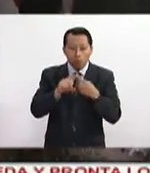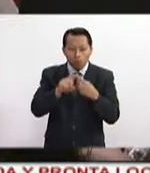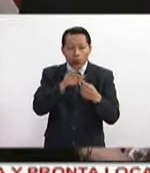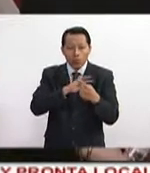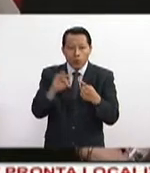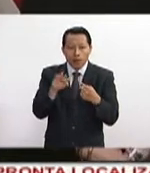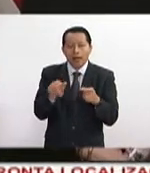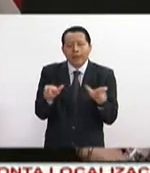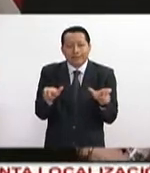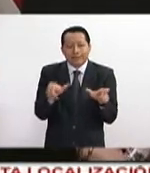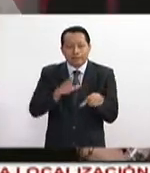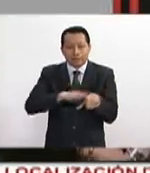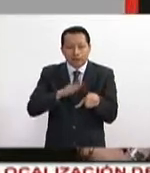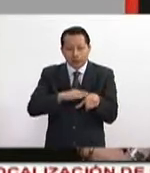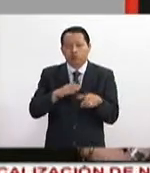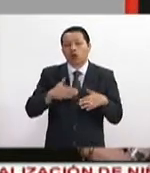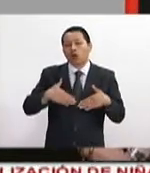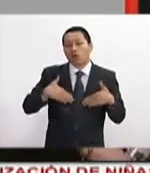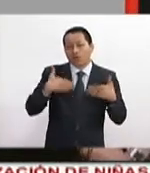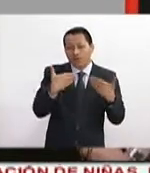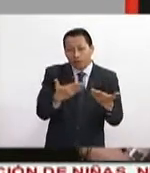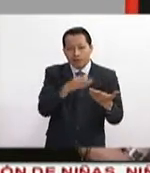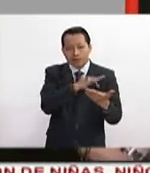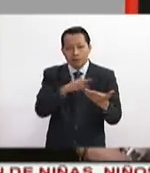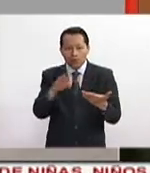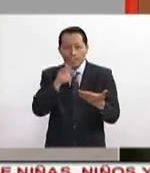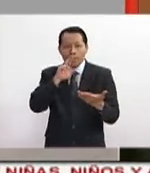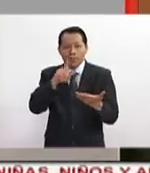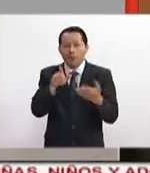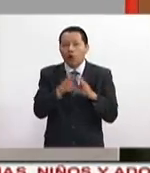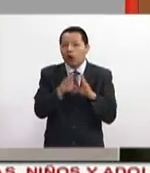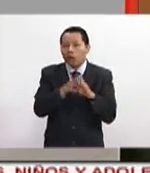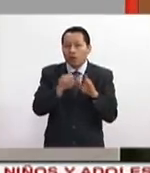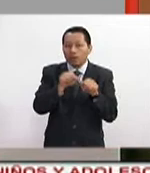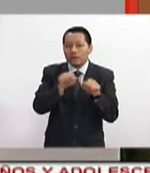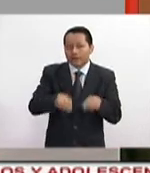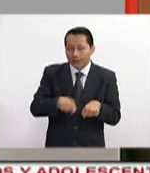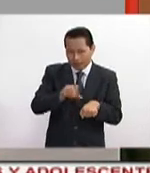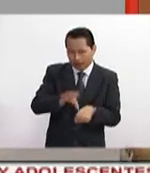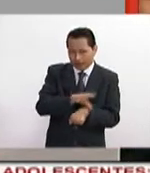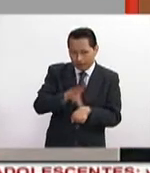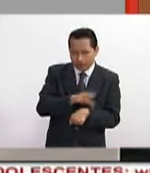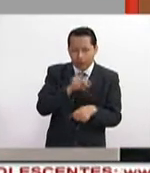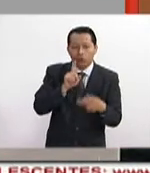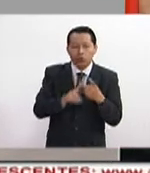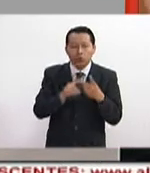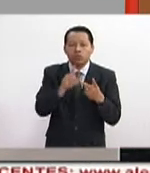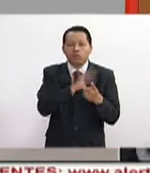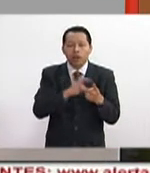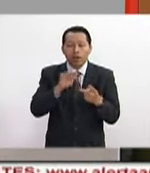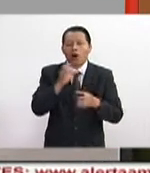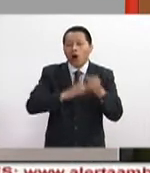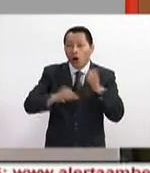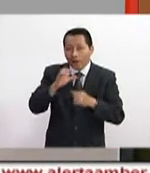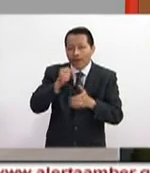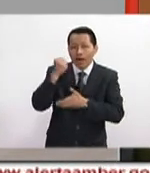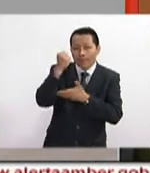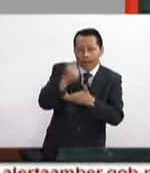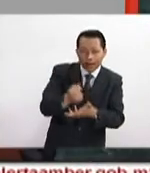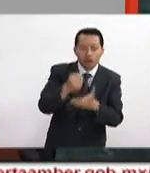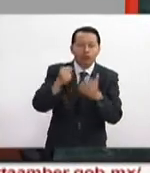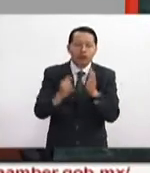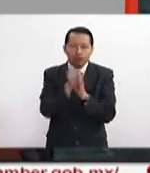la seguridad, confiabilidad y adaptabilidad de nuestros sistemas energéticos. 2. Fomentar el comercio, las inversiones y